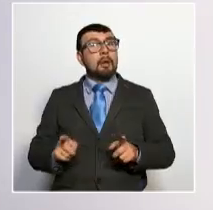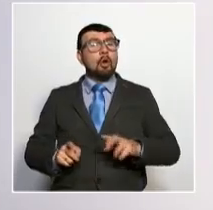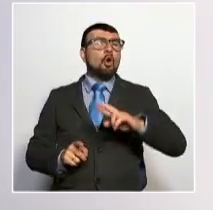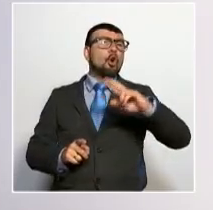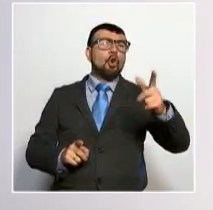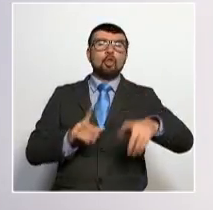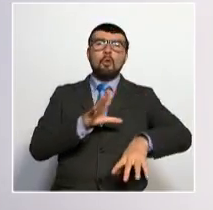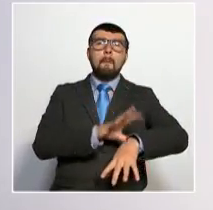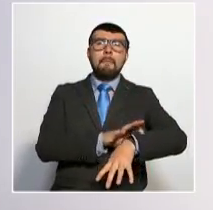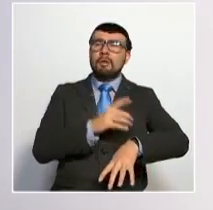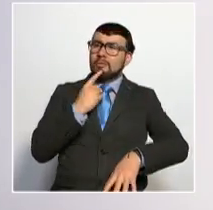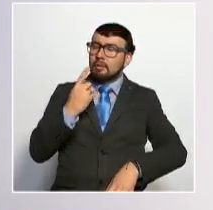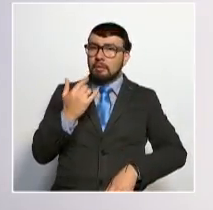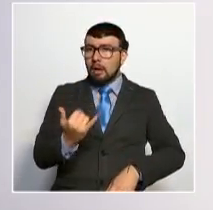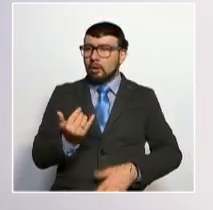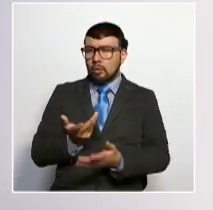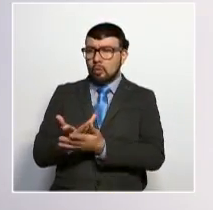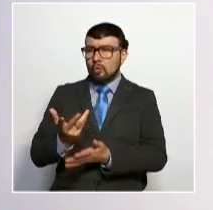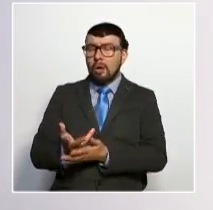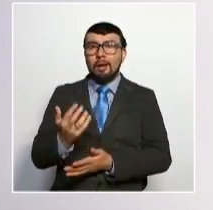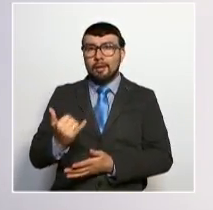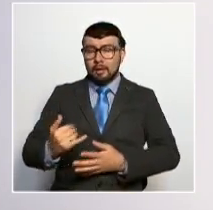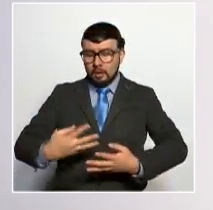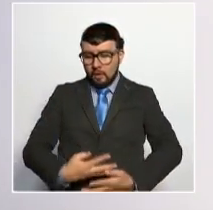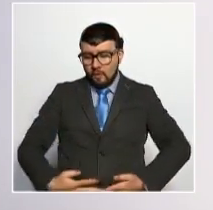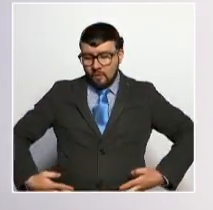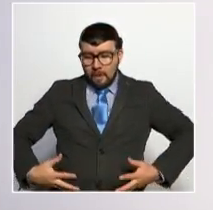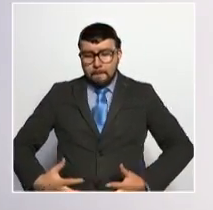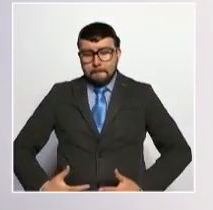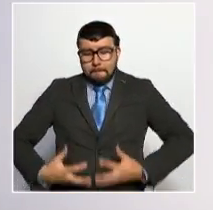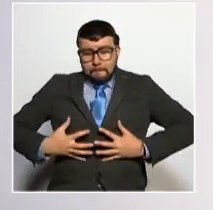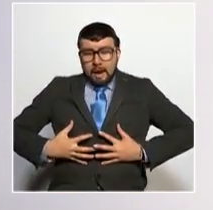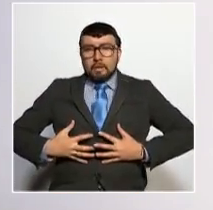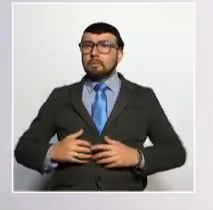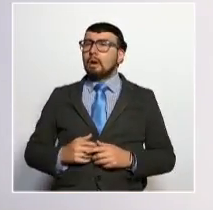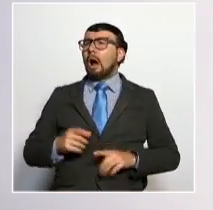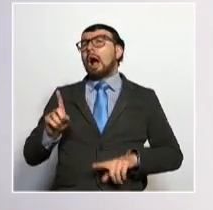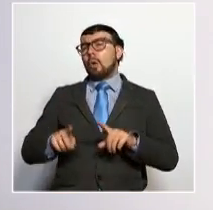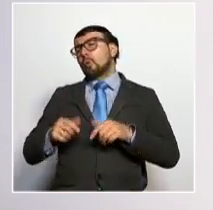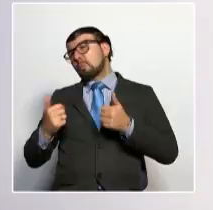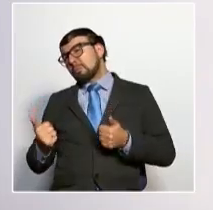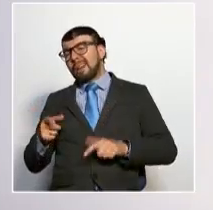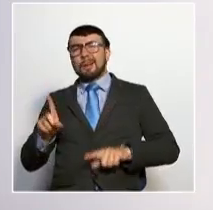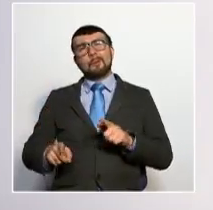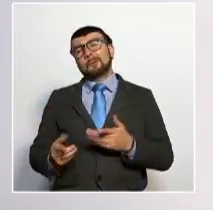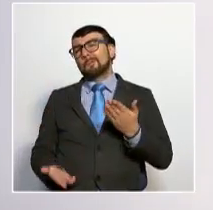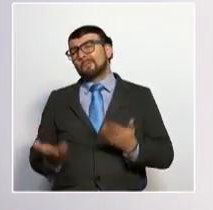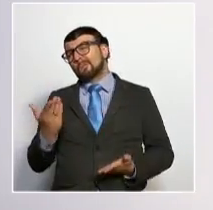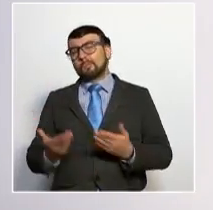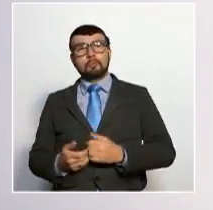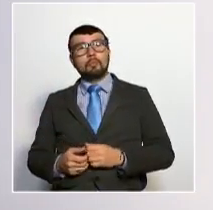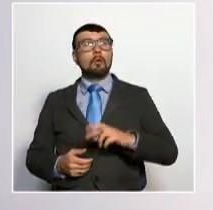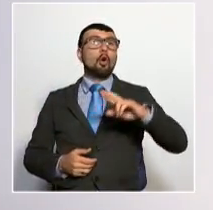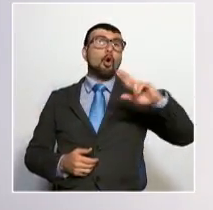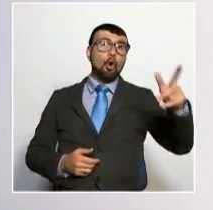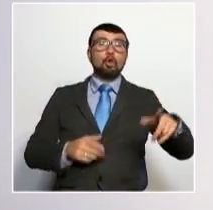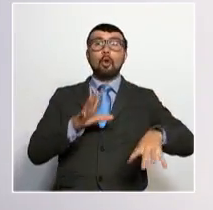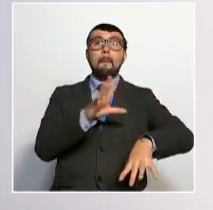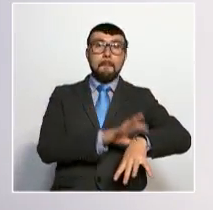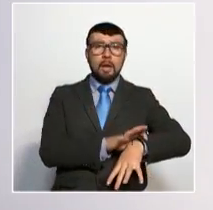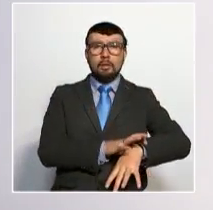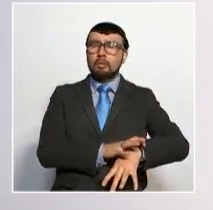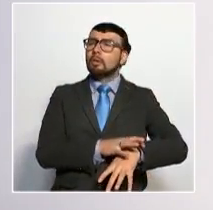colocarle unas mallas. Pero ellos dicen pues que algunos pacientes las toleran, otros no. Y el último médico que la